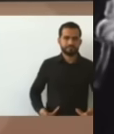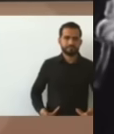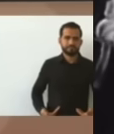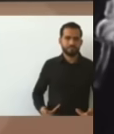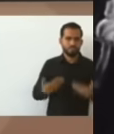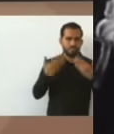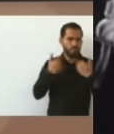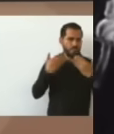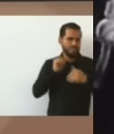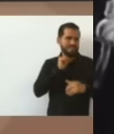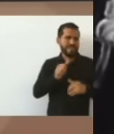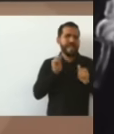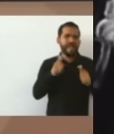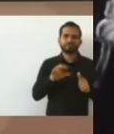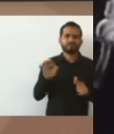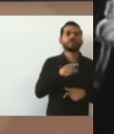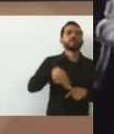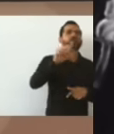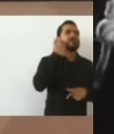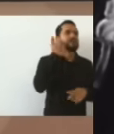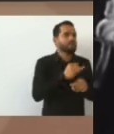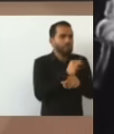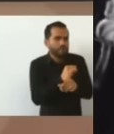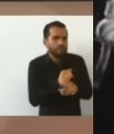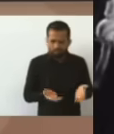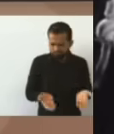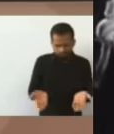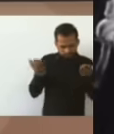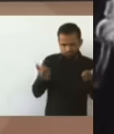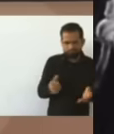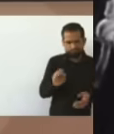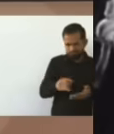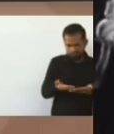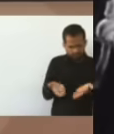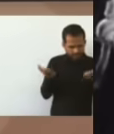le y bueno, que le busquen, se van a investigar.